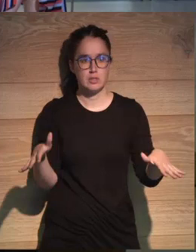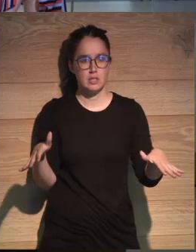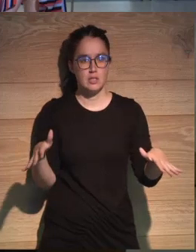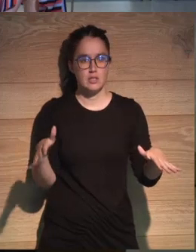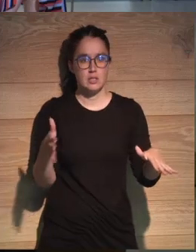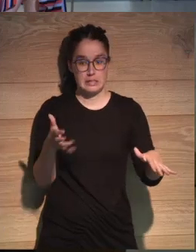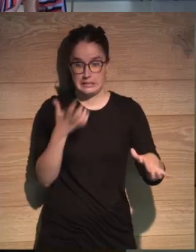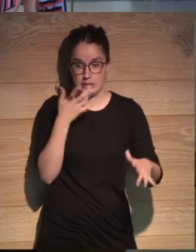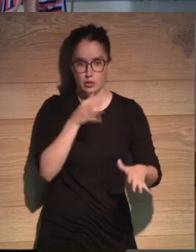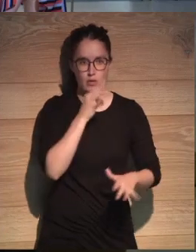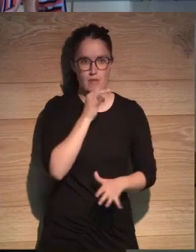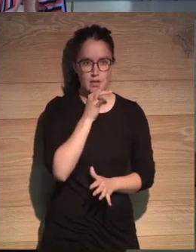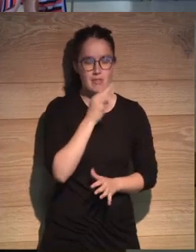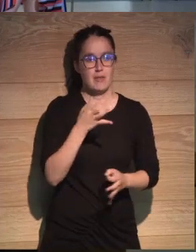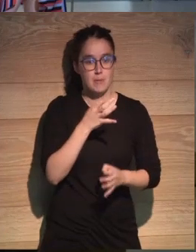en los que no lo hemos conseguido.